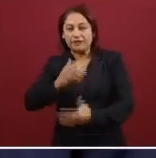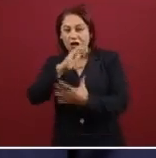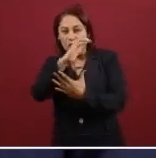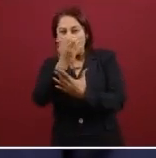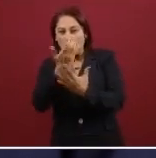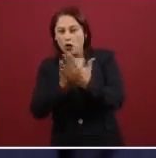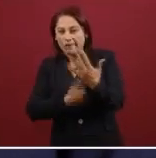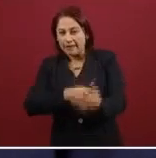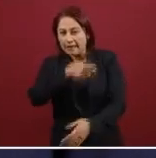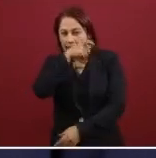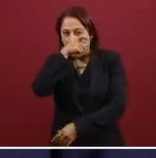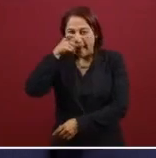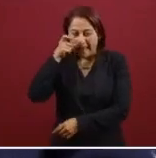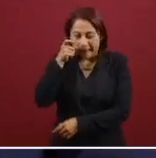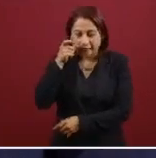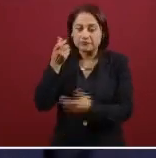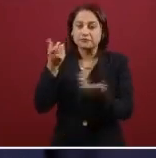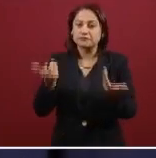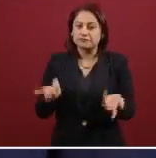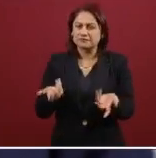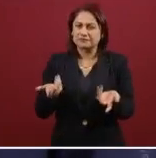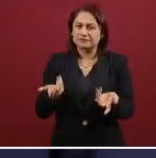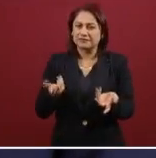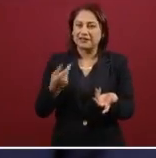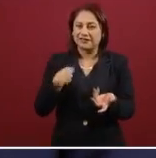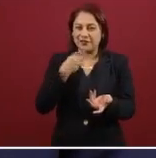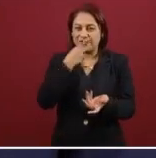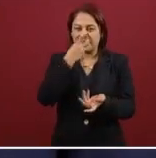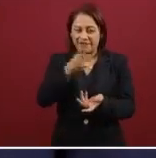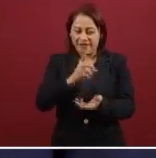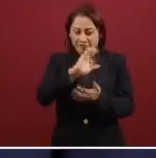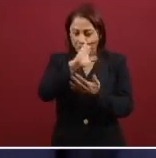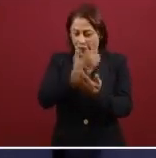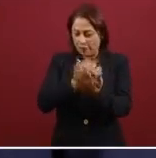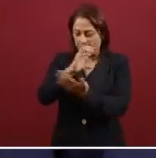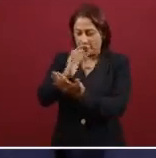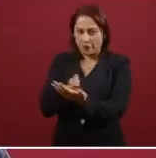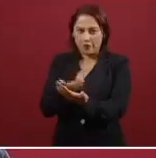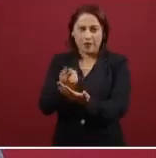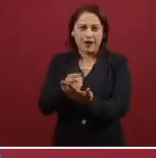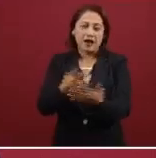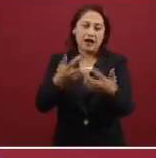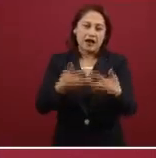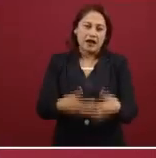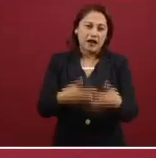los gasoductos, pero la verdad se pasaron,